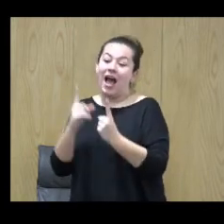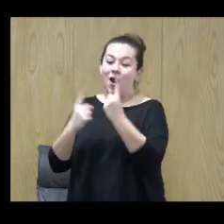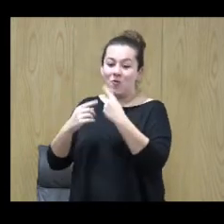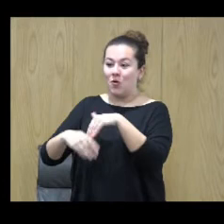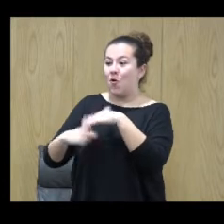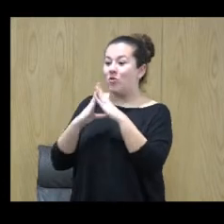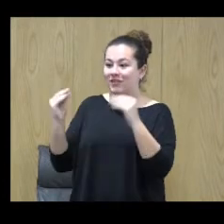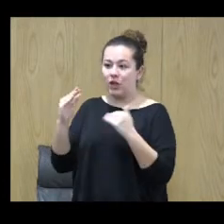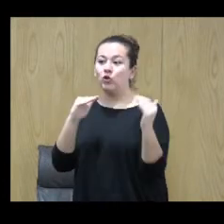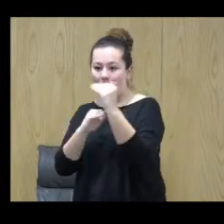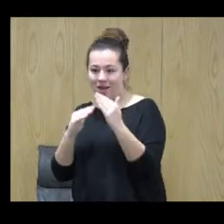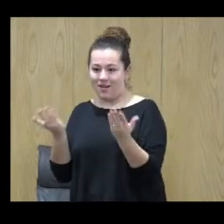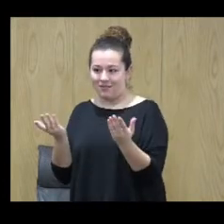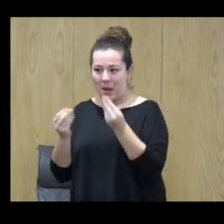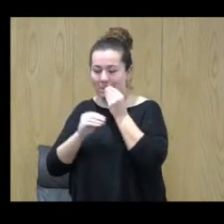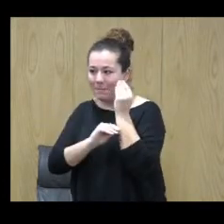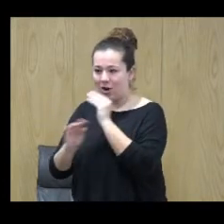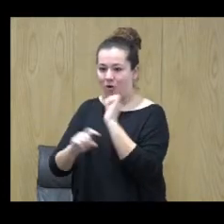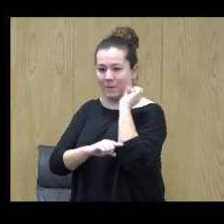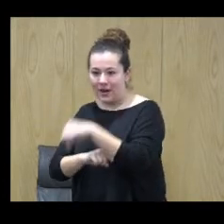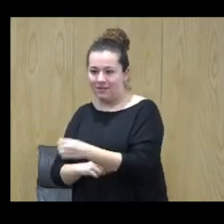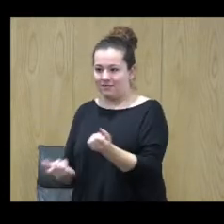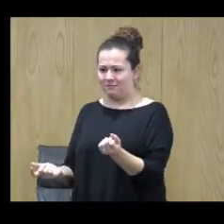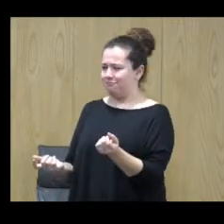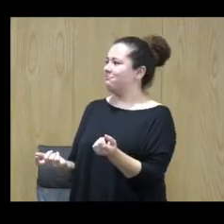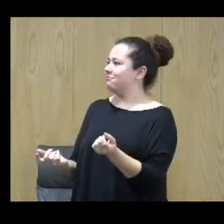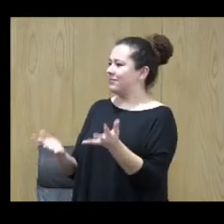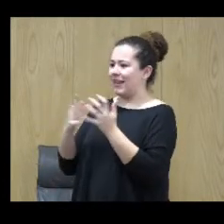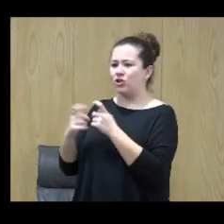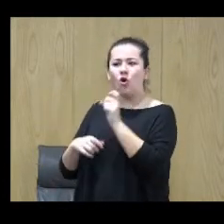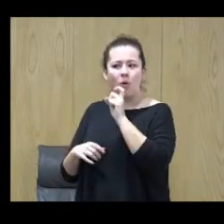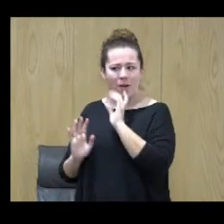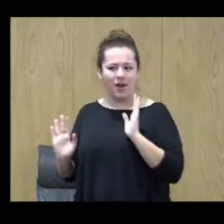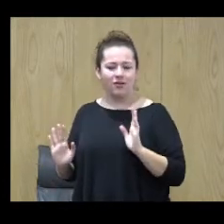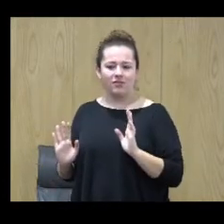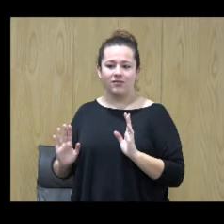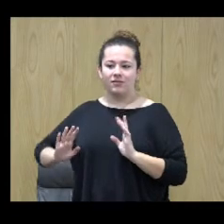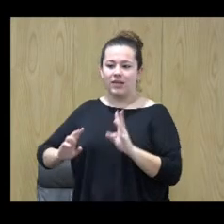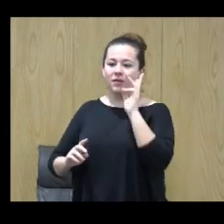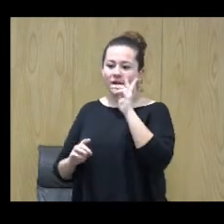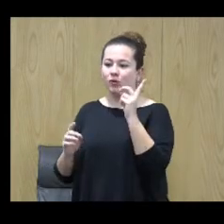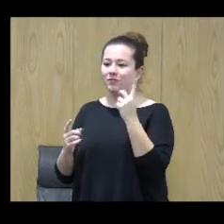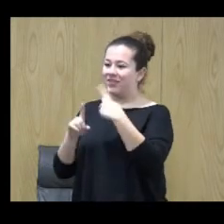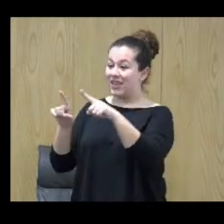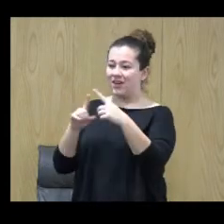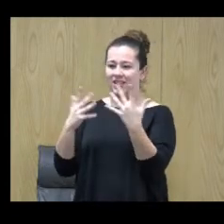imaginábamos y estamos en el texto más complejo, es más difícil. Es decir, y vemos que hay una diversidad